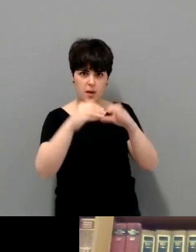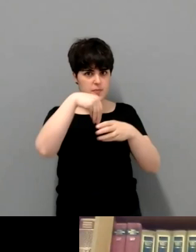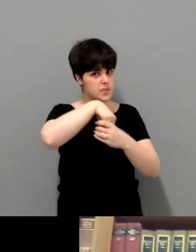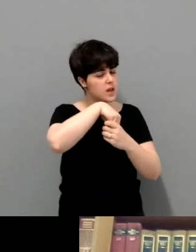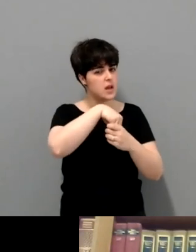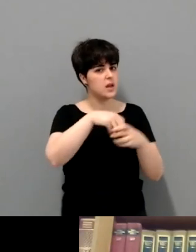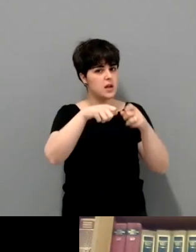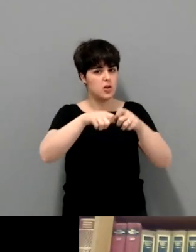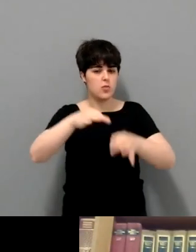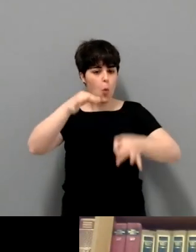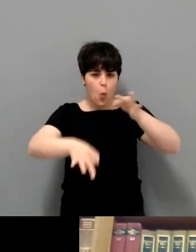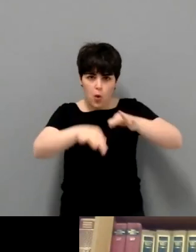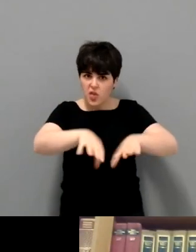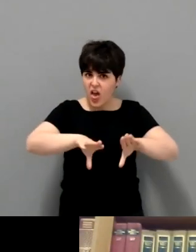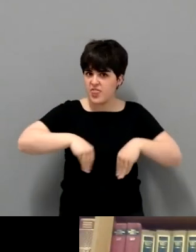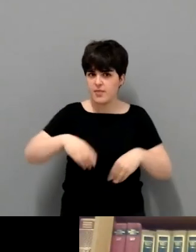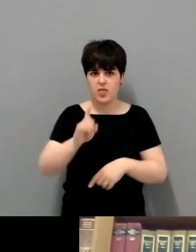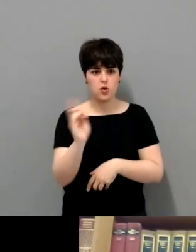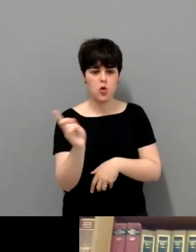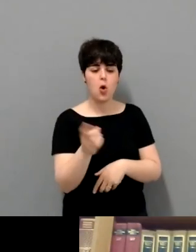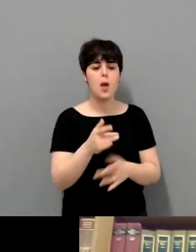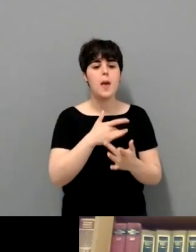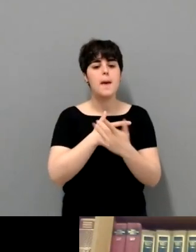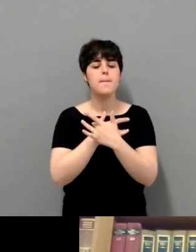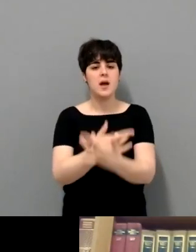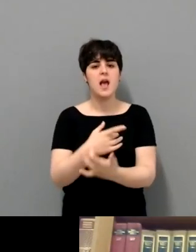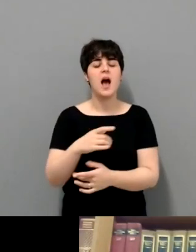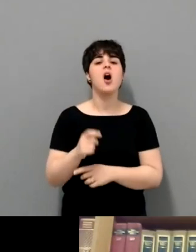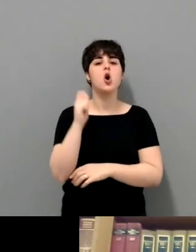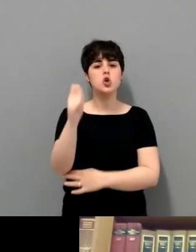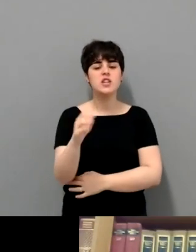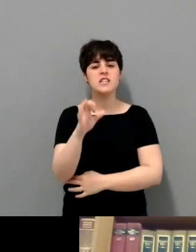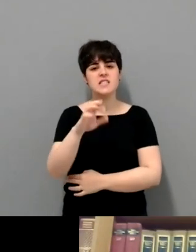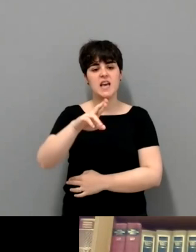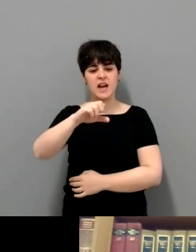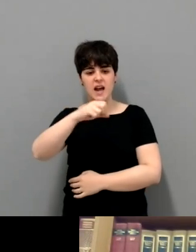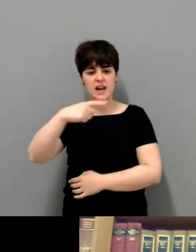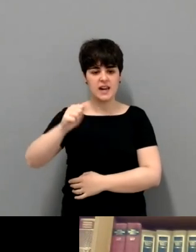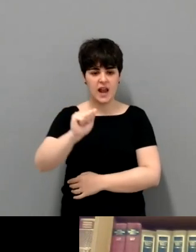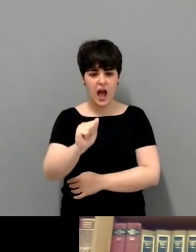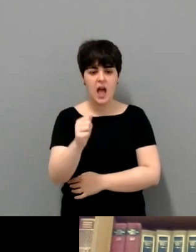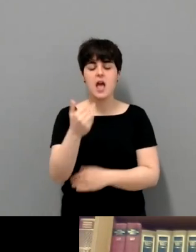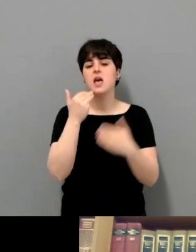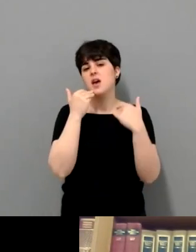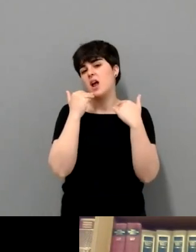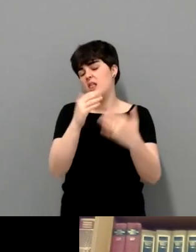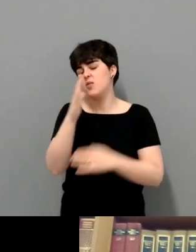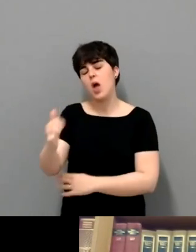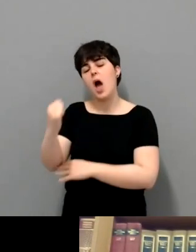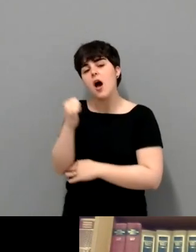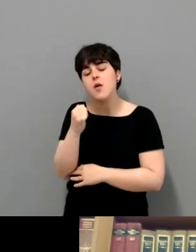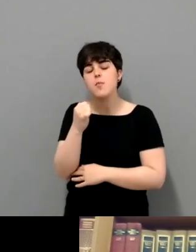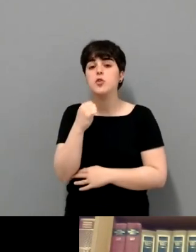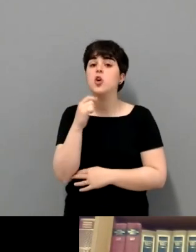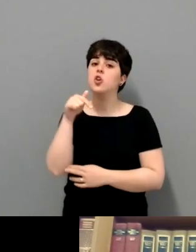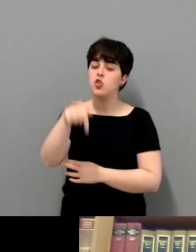en sede judicial. María José Segarra Crespo, gracias por tu apoyo y por